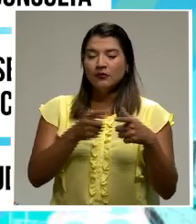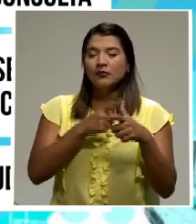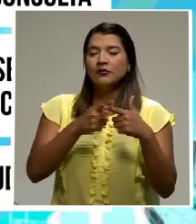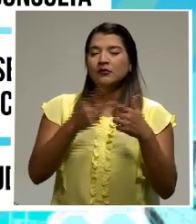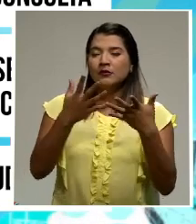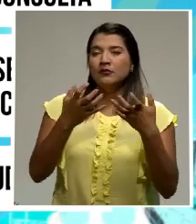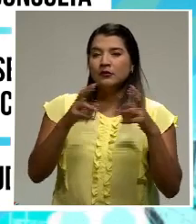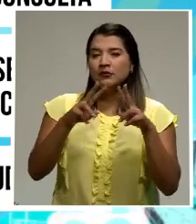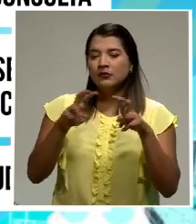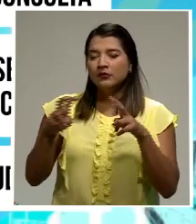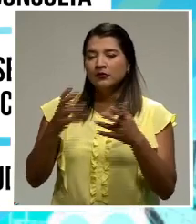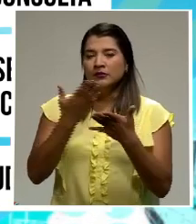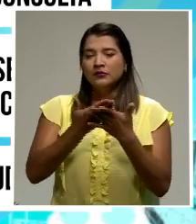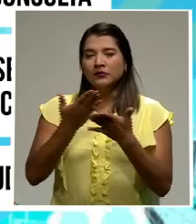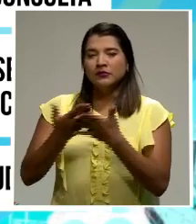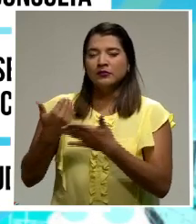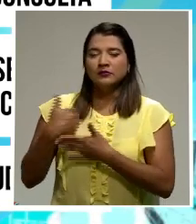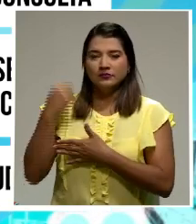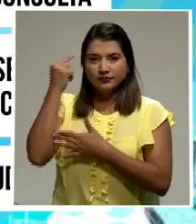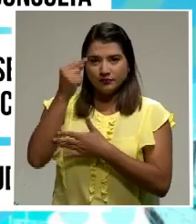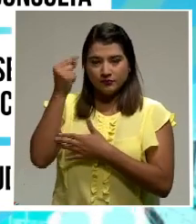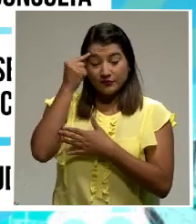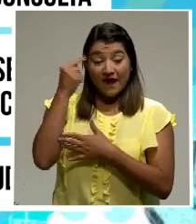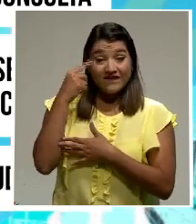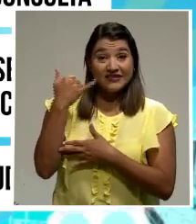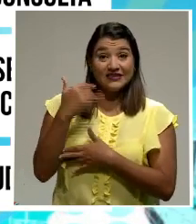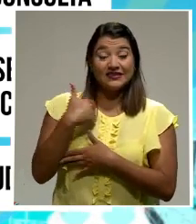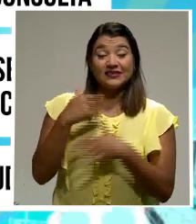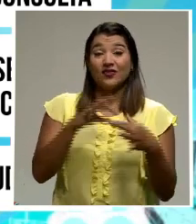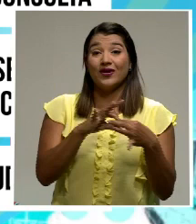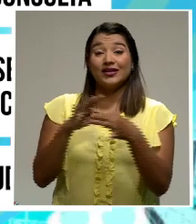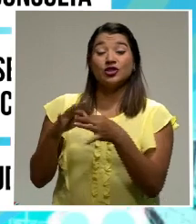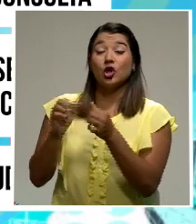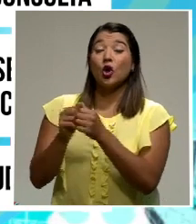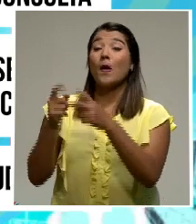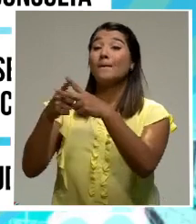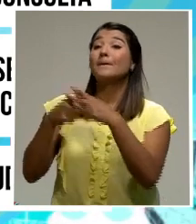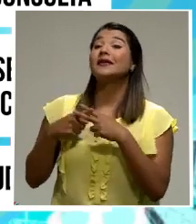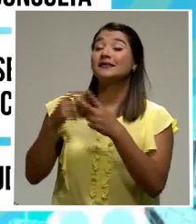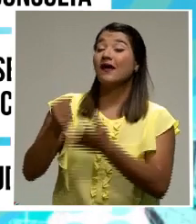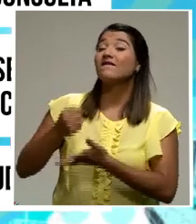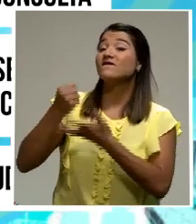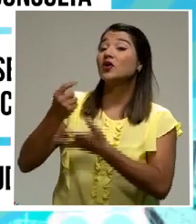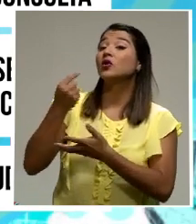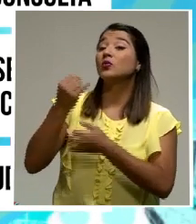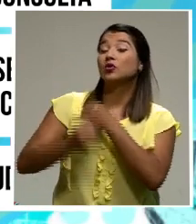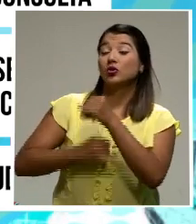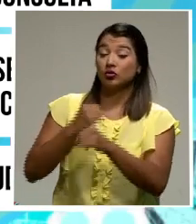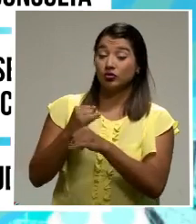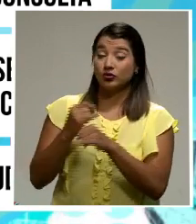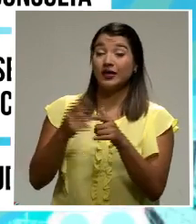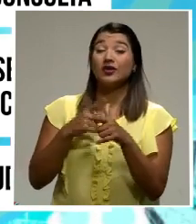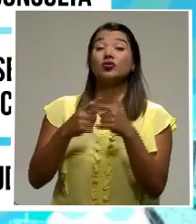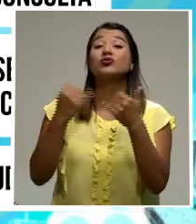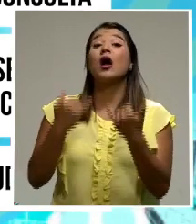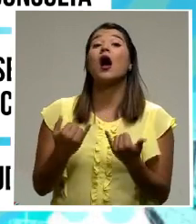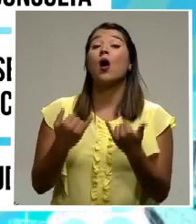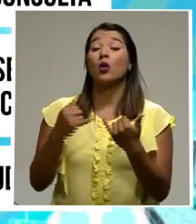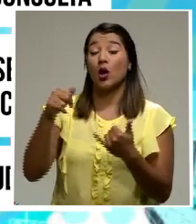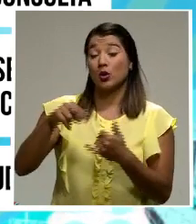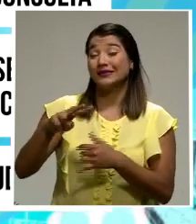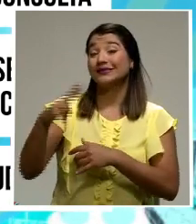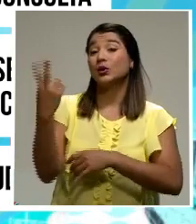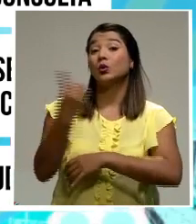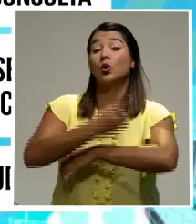gobierno y que tiene relación con ese crédito del Fondo Monetario Internacional, y este está en votación en el segundo día de